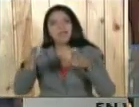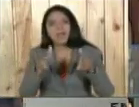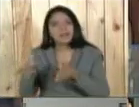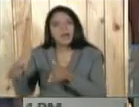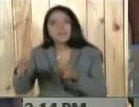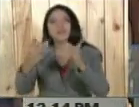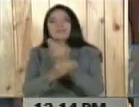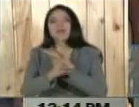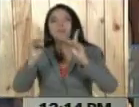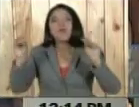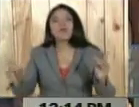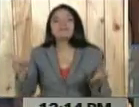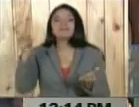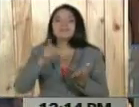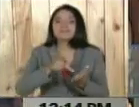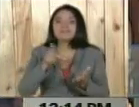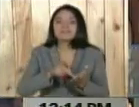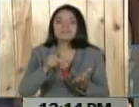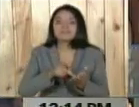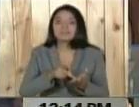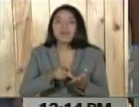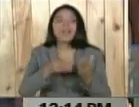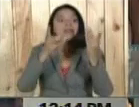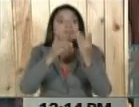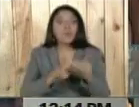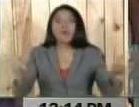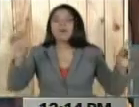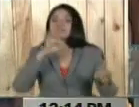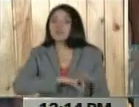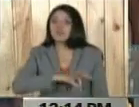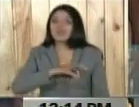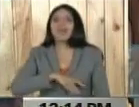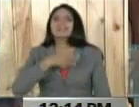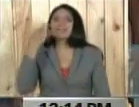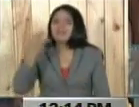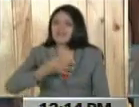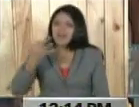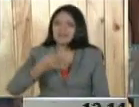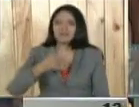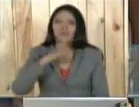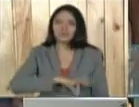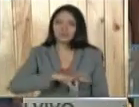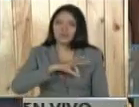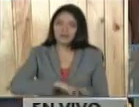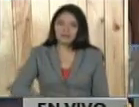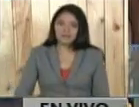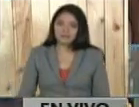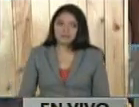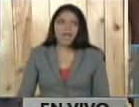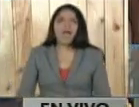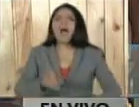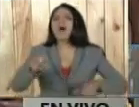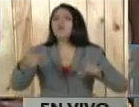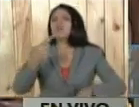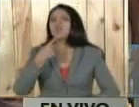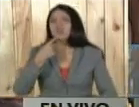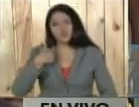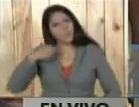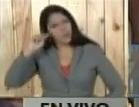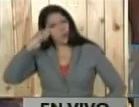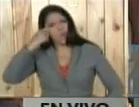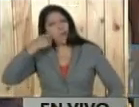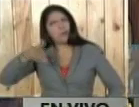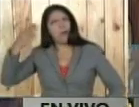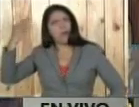la democracia participativa, protagónica, la democracia social, verdaderamente social. Muchos decían, yo recuerdo nuestra